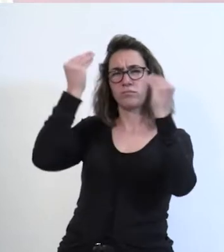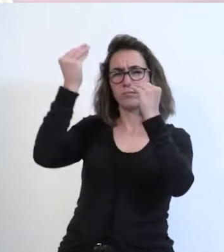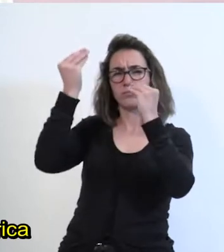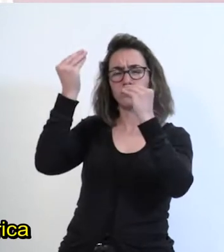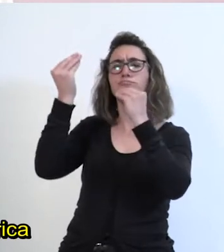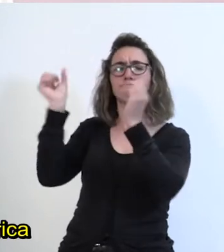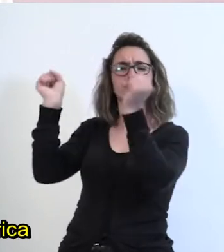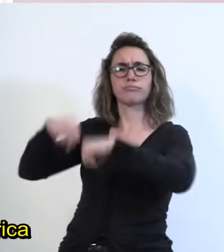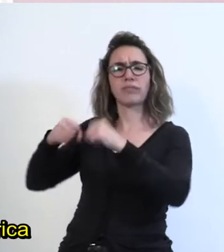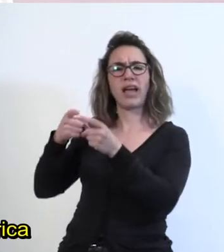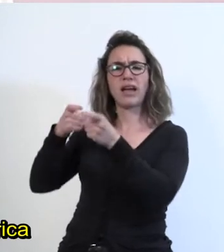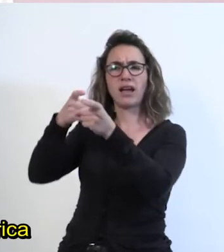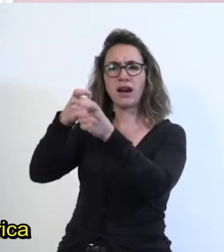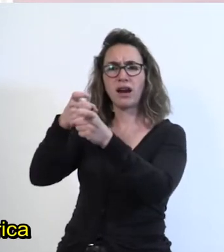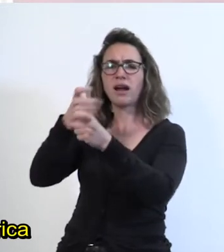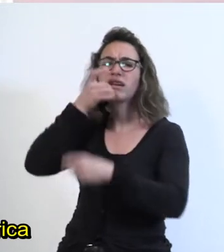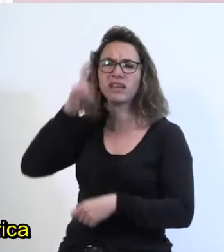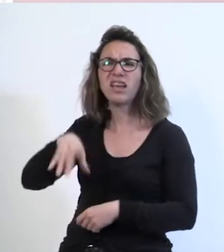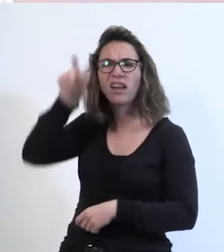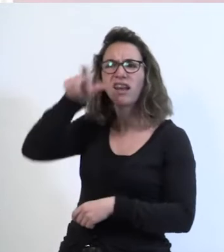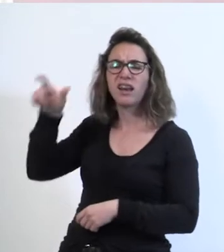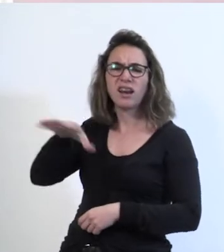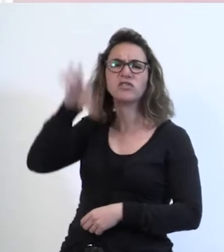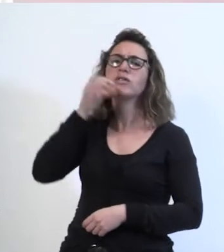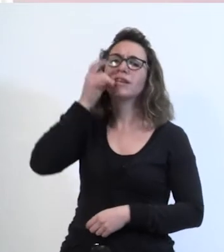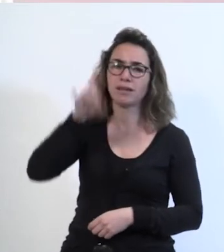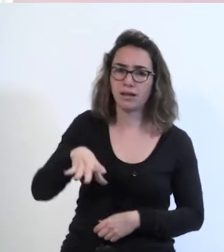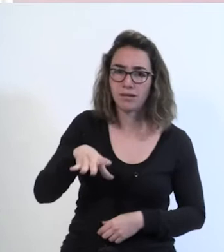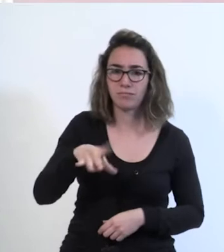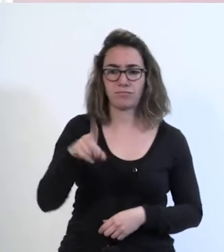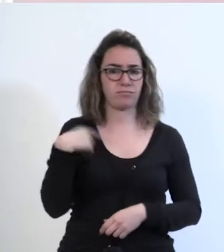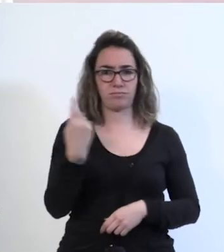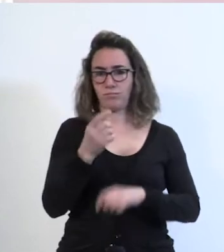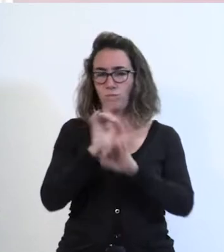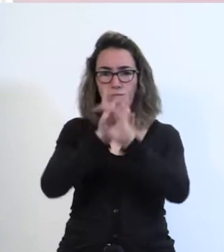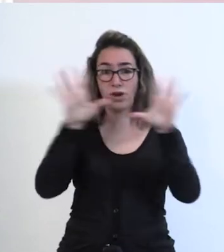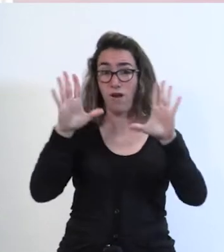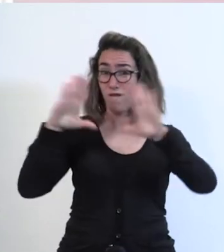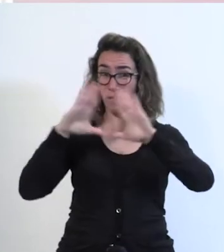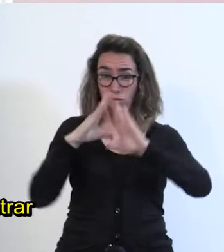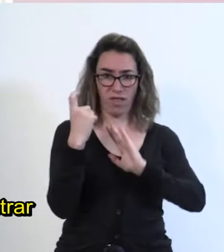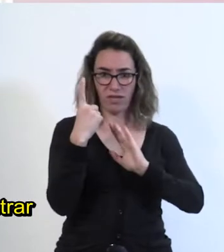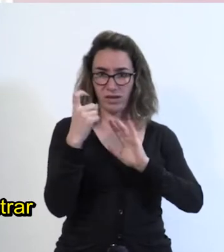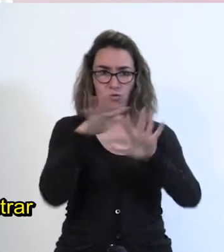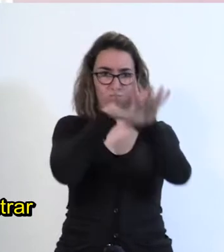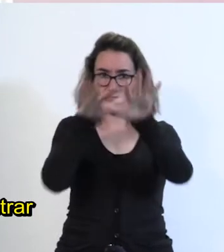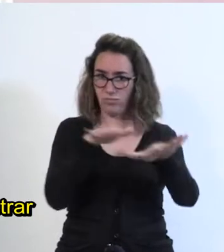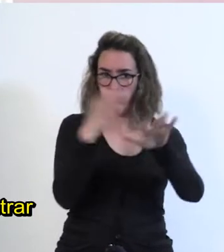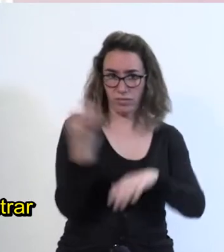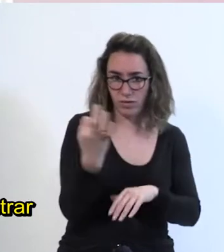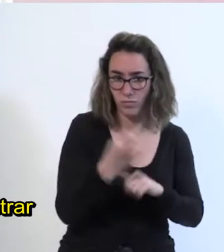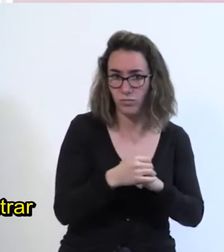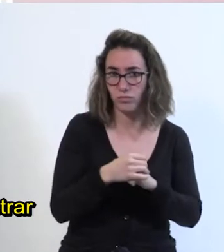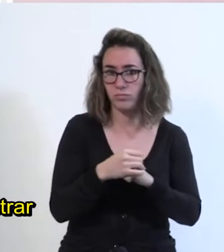guerra, es de nuevo una oportunidad histórica para convencer de lo necesario de los feminismos. Una nueva oportunidad